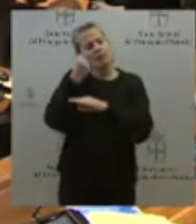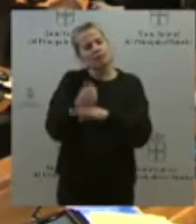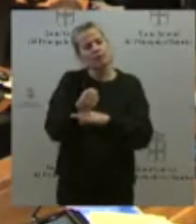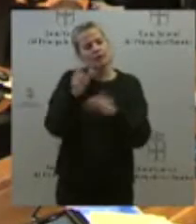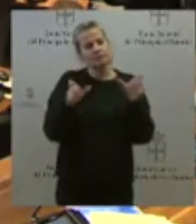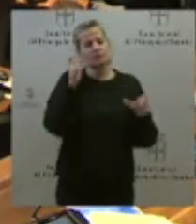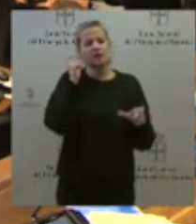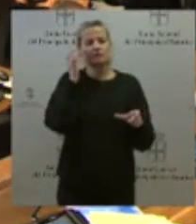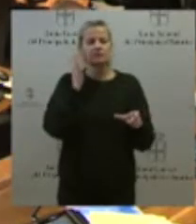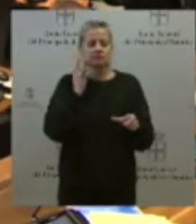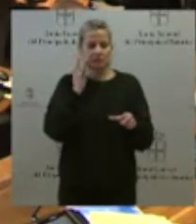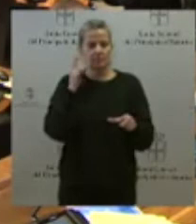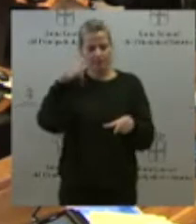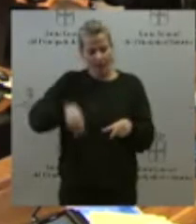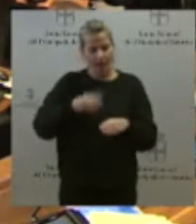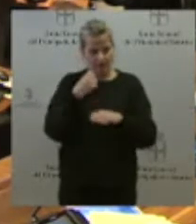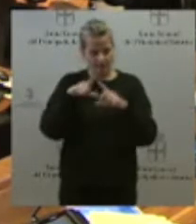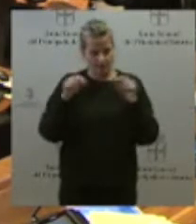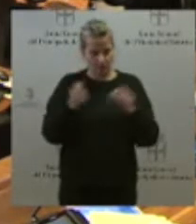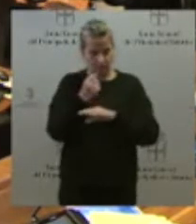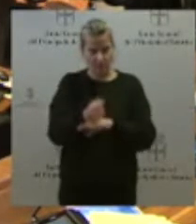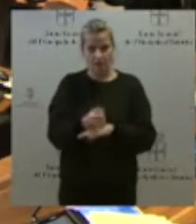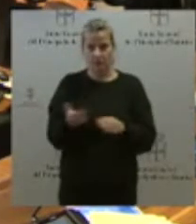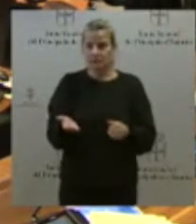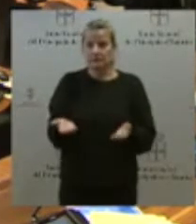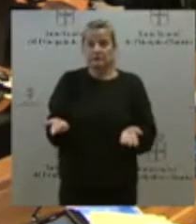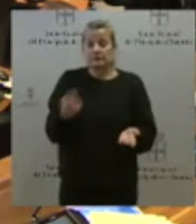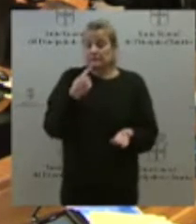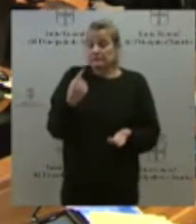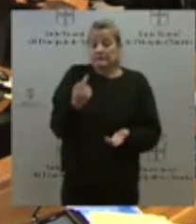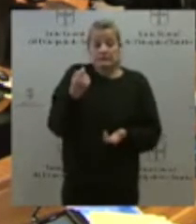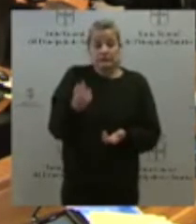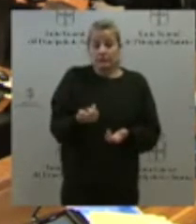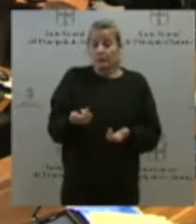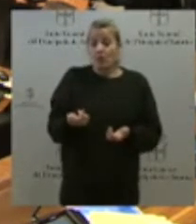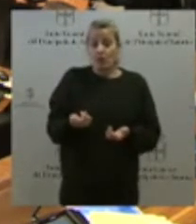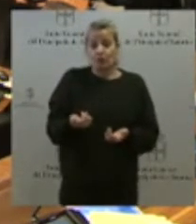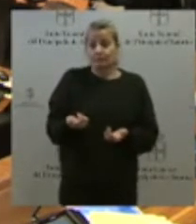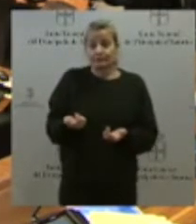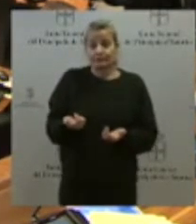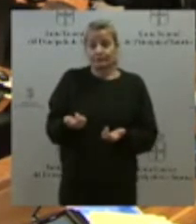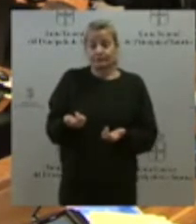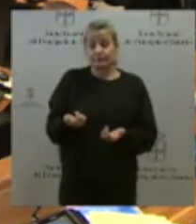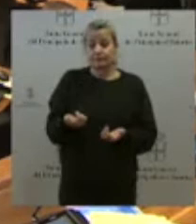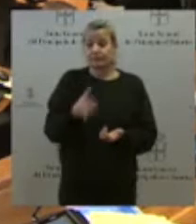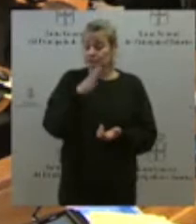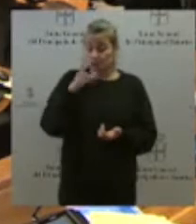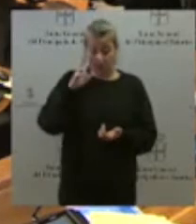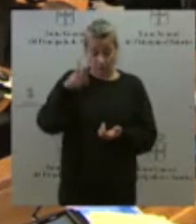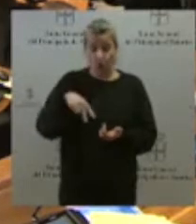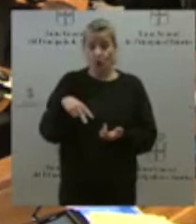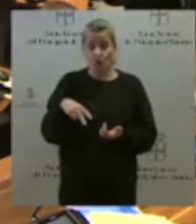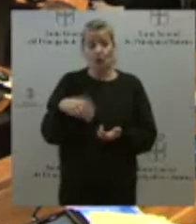Señor presidente, es que aquí poco puedo decirle, sinceramente, porque bueno, reconozco y valoro mucho el